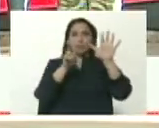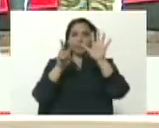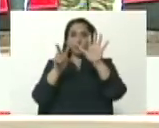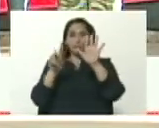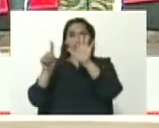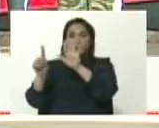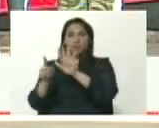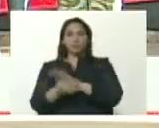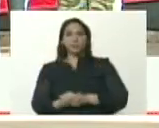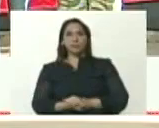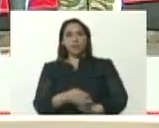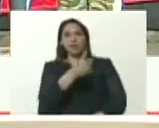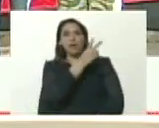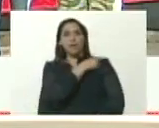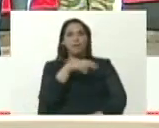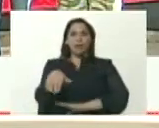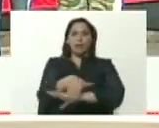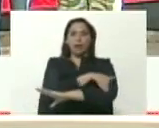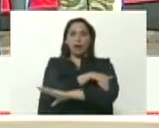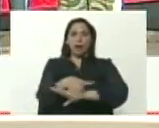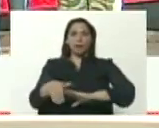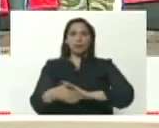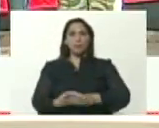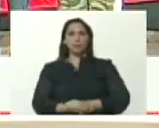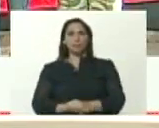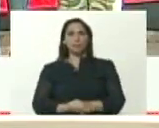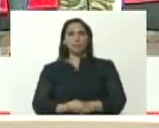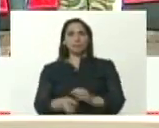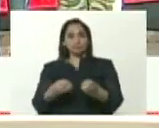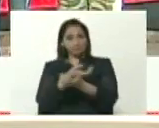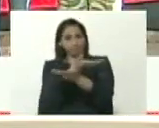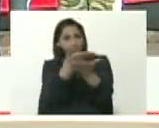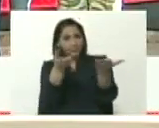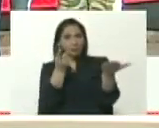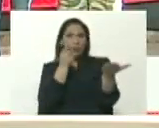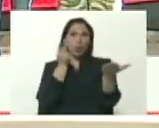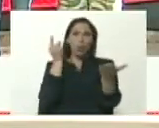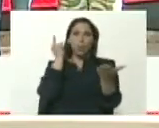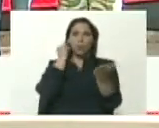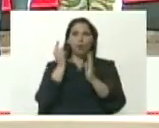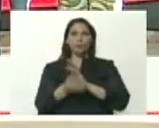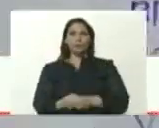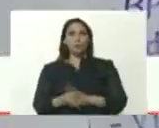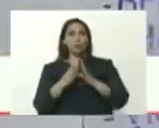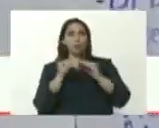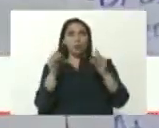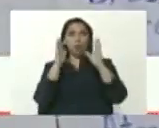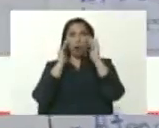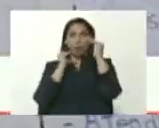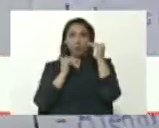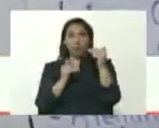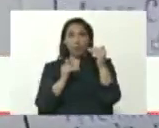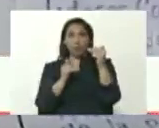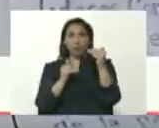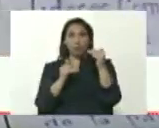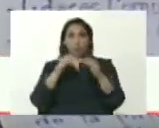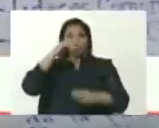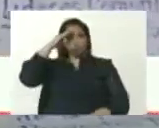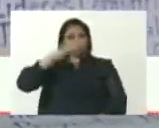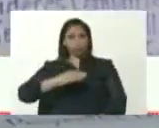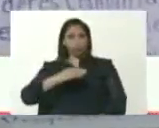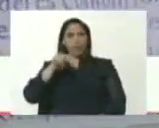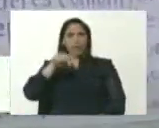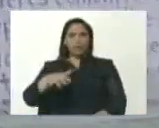18.776 jefes de calle, manzaneros y manzaneras. Todos atentos, mi comandante, aquí nos acompaña